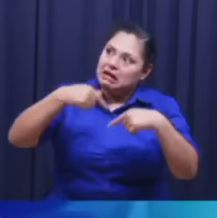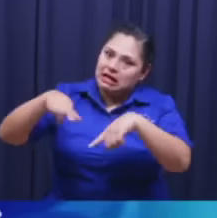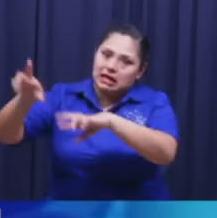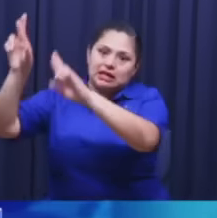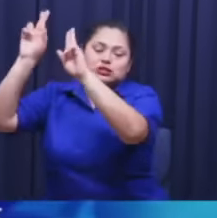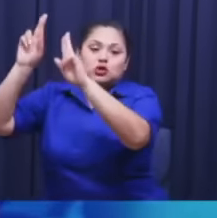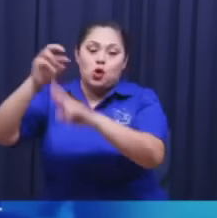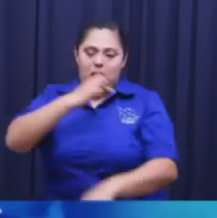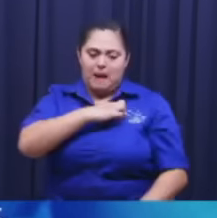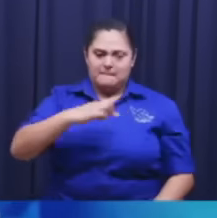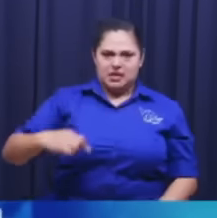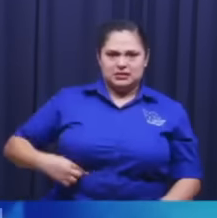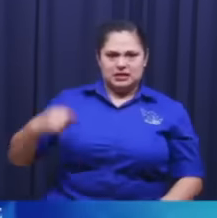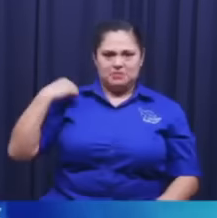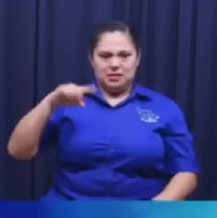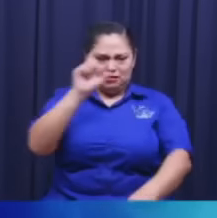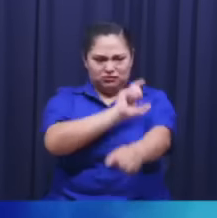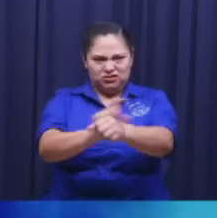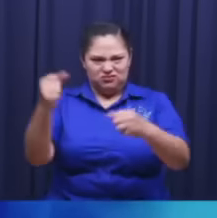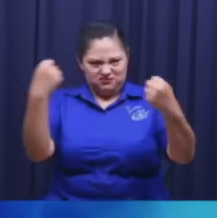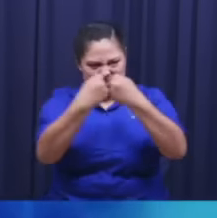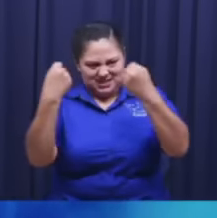príncipe de Persia que no va a regresar por otra.